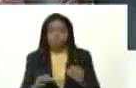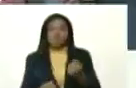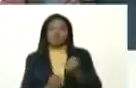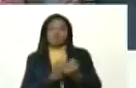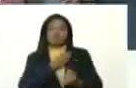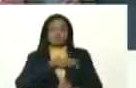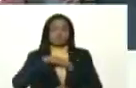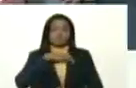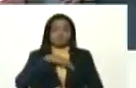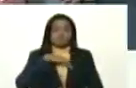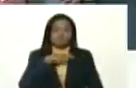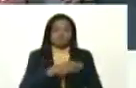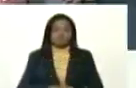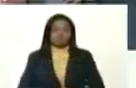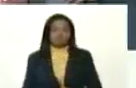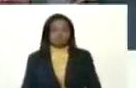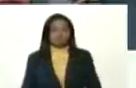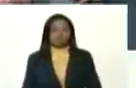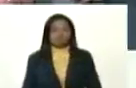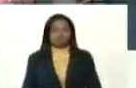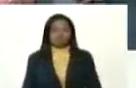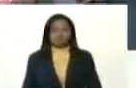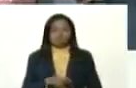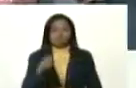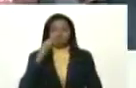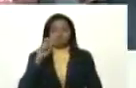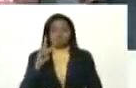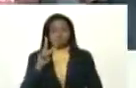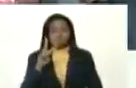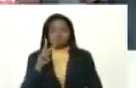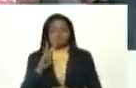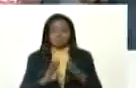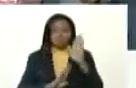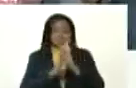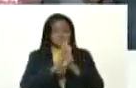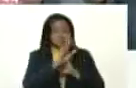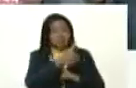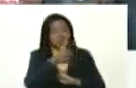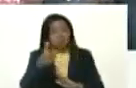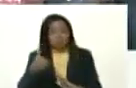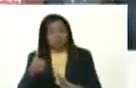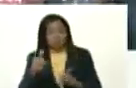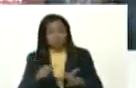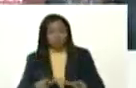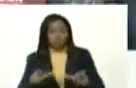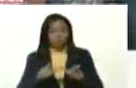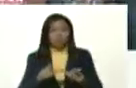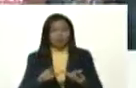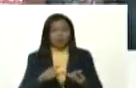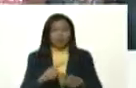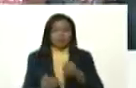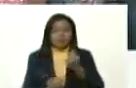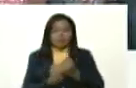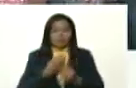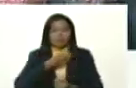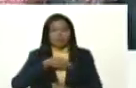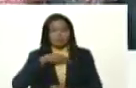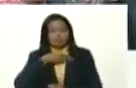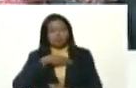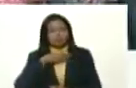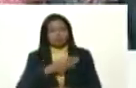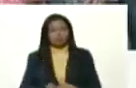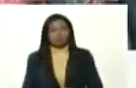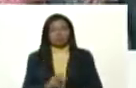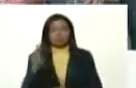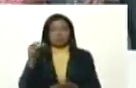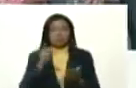misiones, punto y círculo, es lo que aquí se ha venido desarrollando alrededor de esta base de misiones. Son